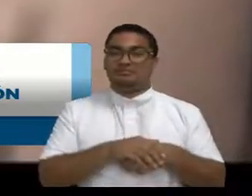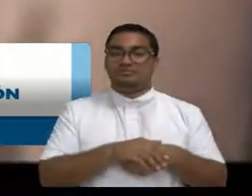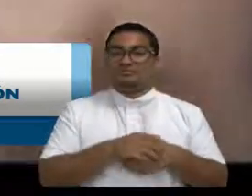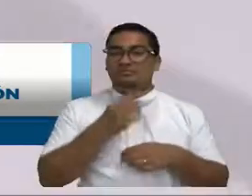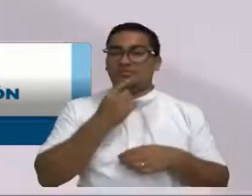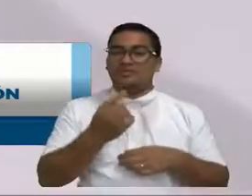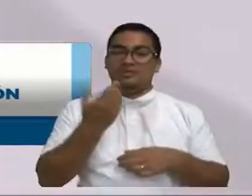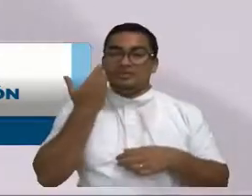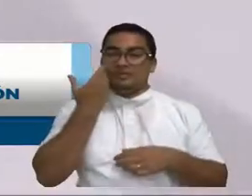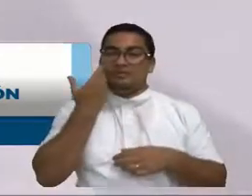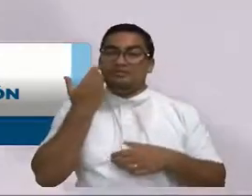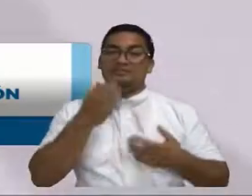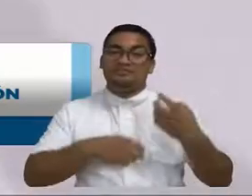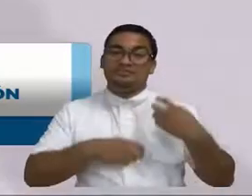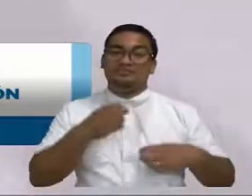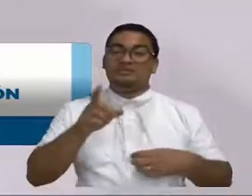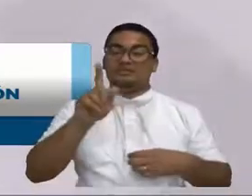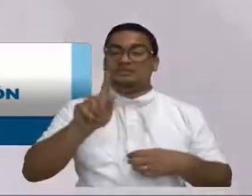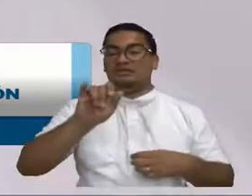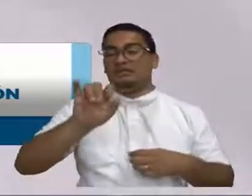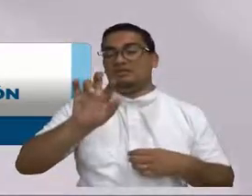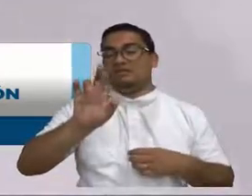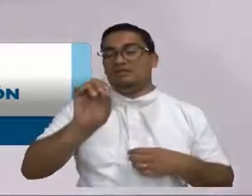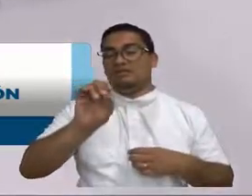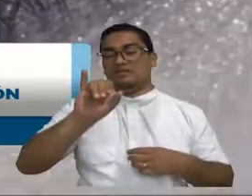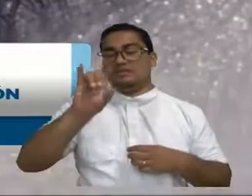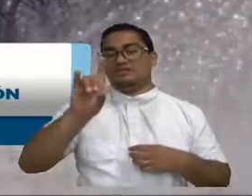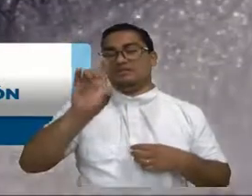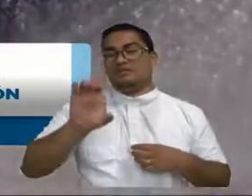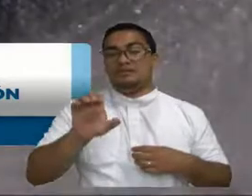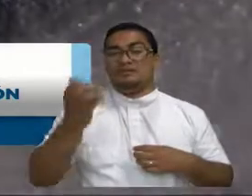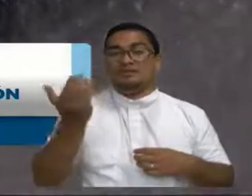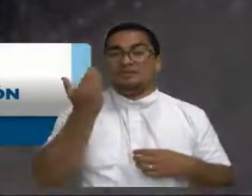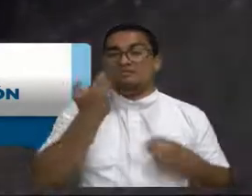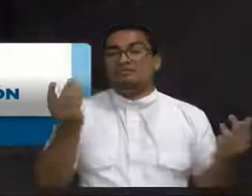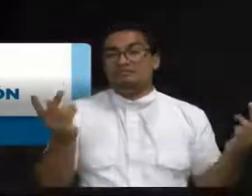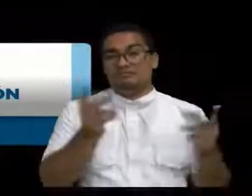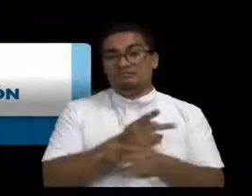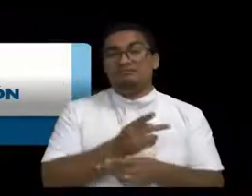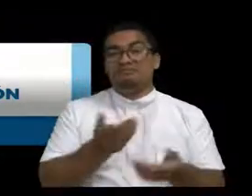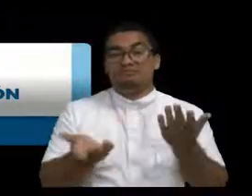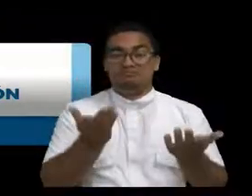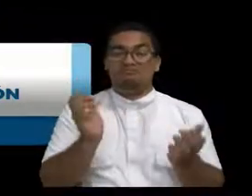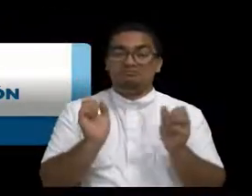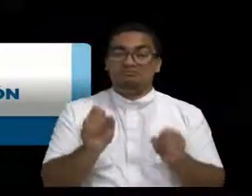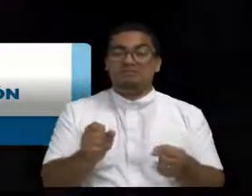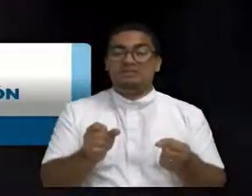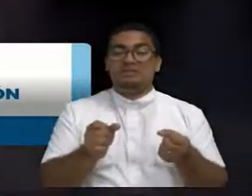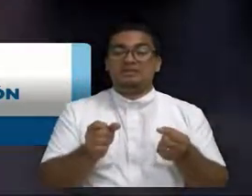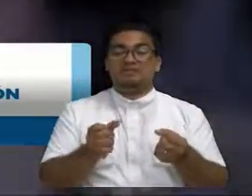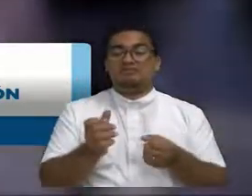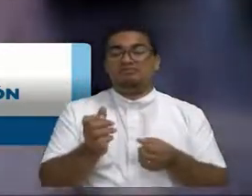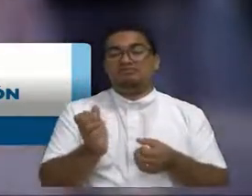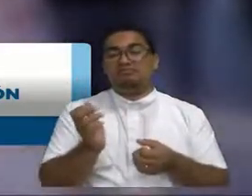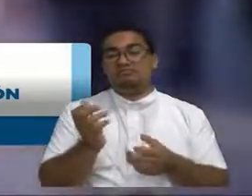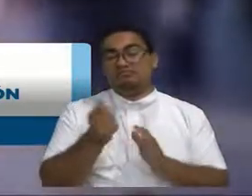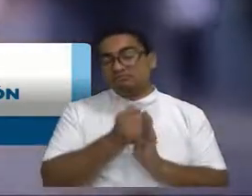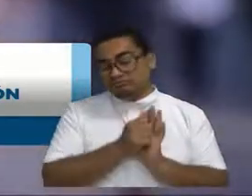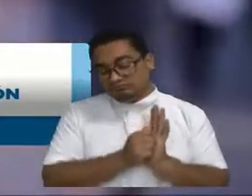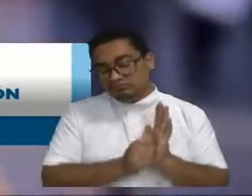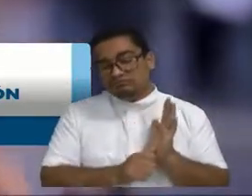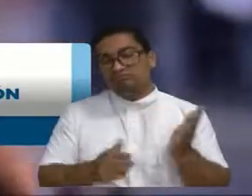como problemas de tiroides, problemas de enfermedades crónicas, tiene mayor riesgo de presentar depresión postparto. Y claro que sí, los